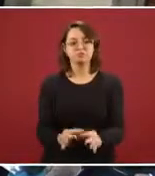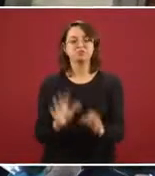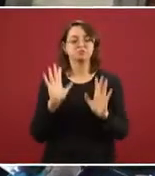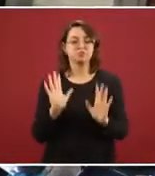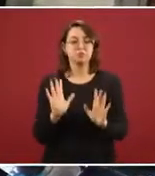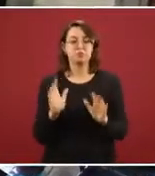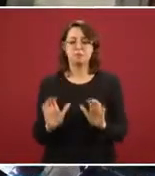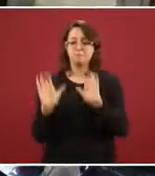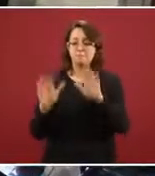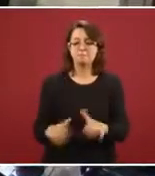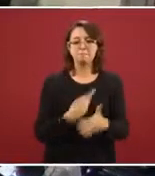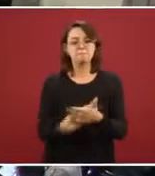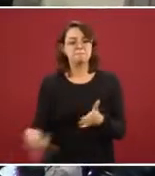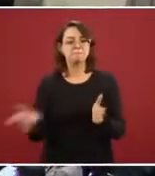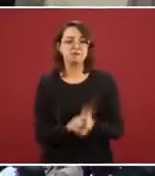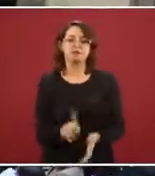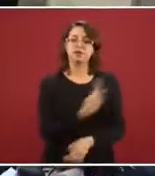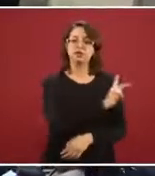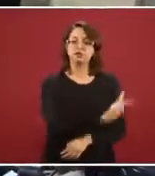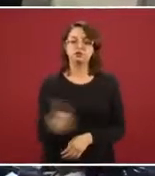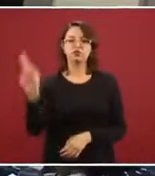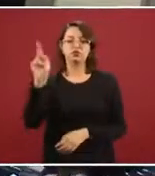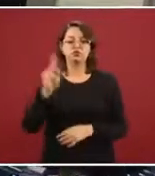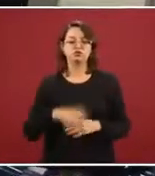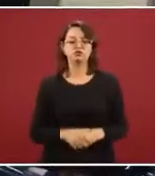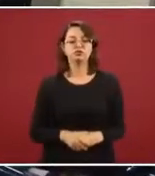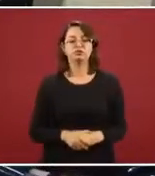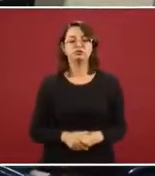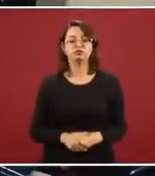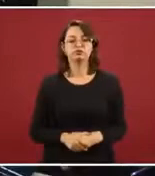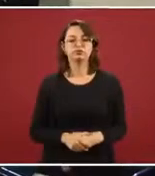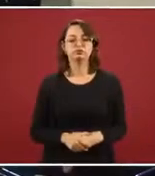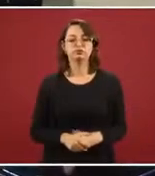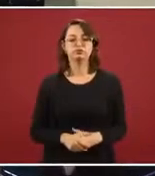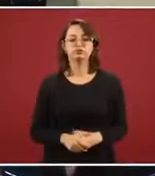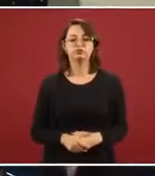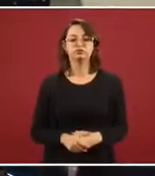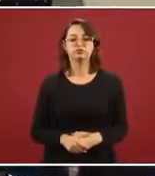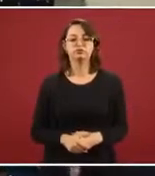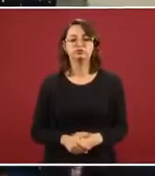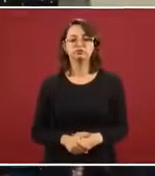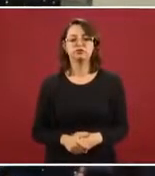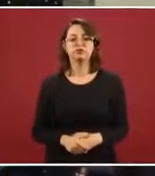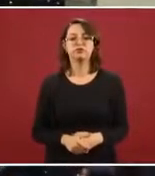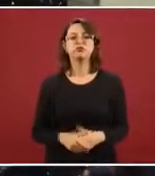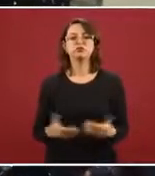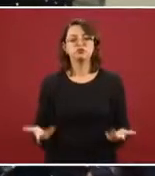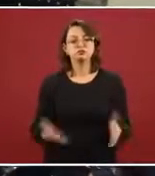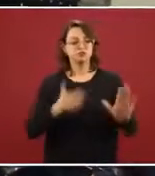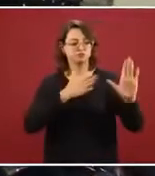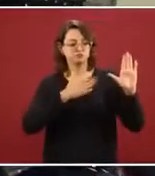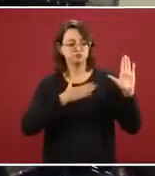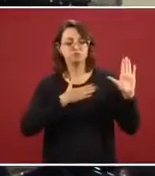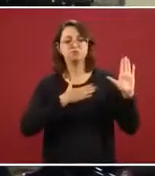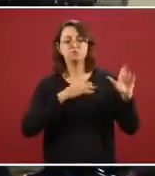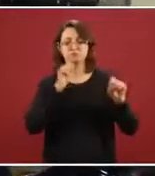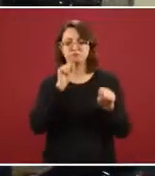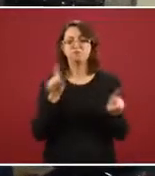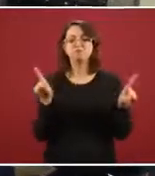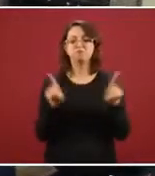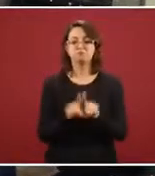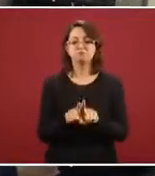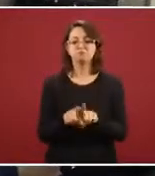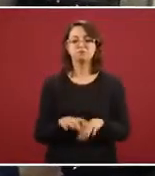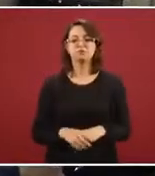basificados todos los trabajadores del sector salud ese es otro compromiso y